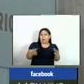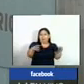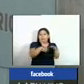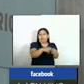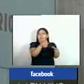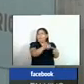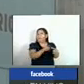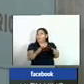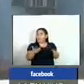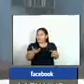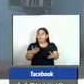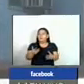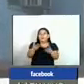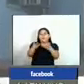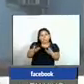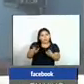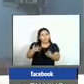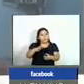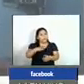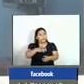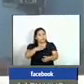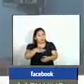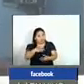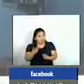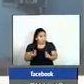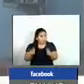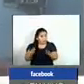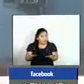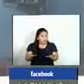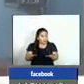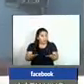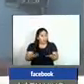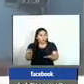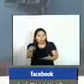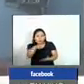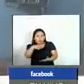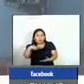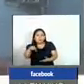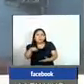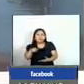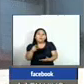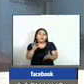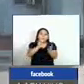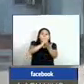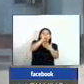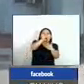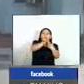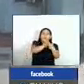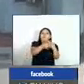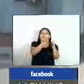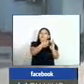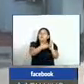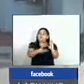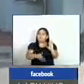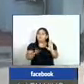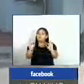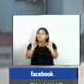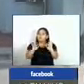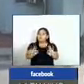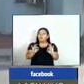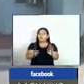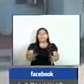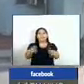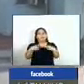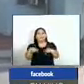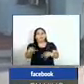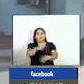Parlacen nosotros queremos tener resultados nosotros queremos que ustedes nos traigan proyectos que impacten la calidad de vida